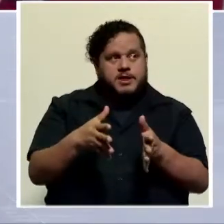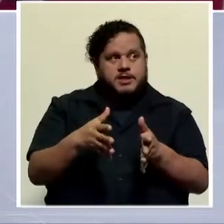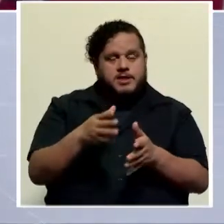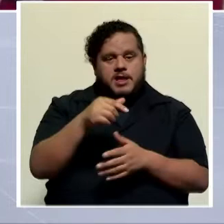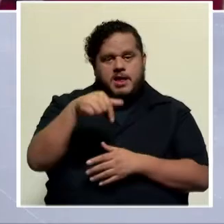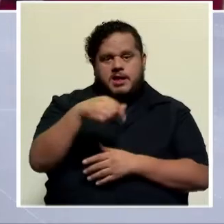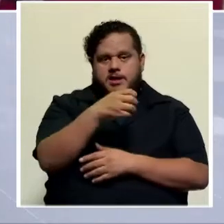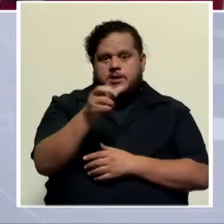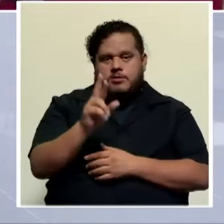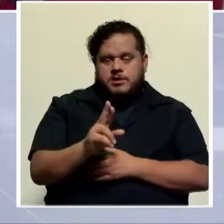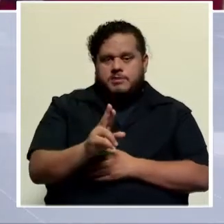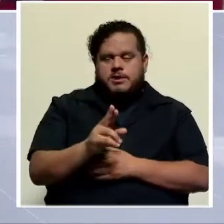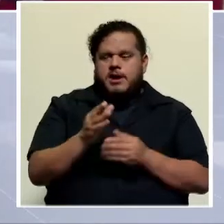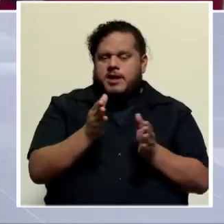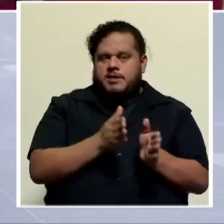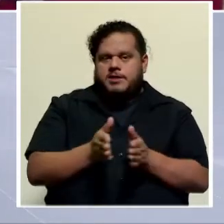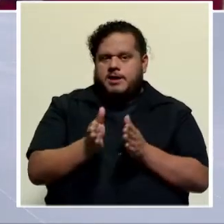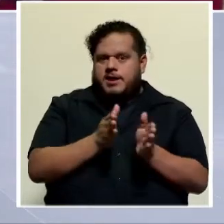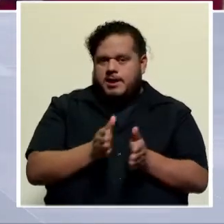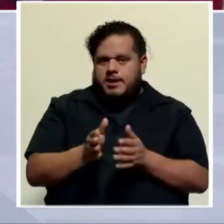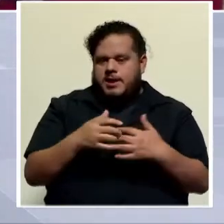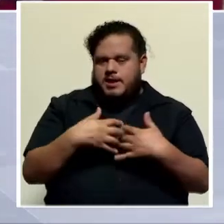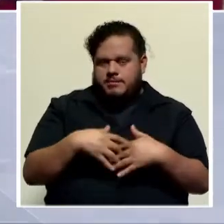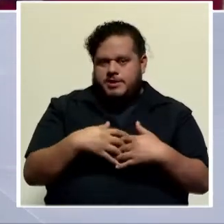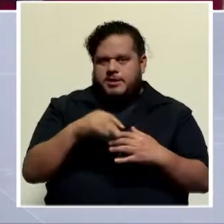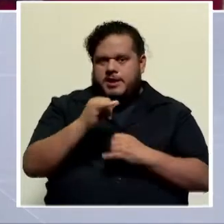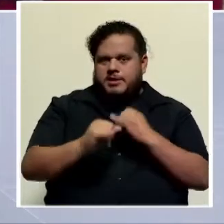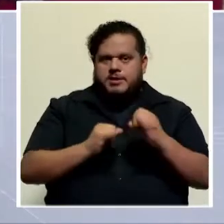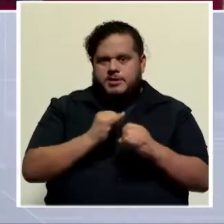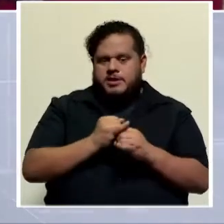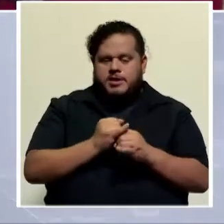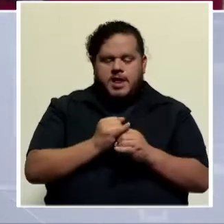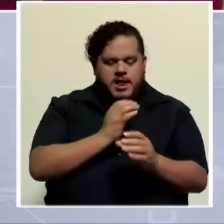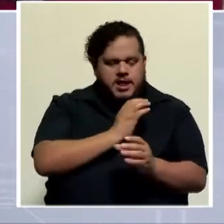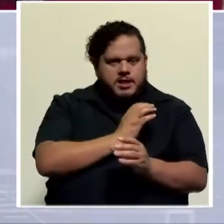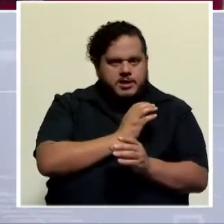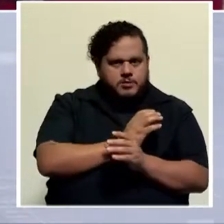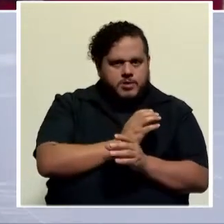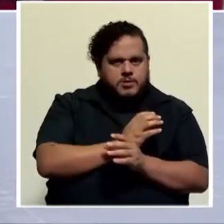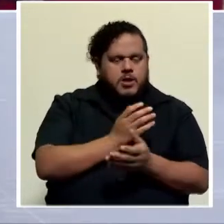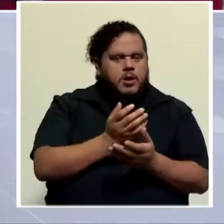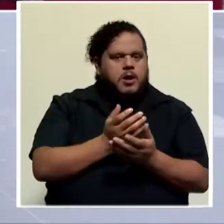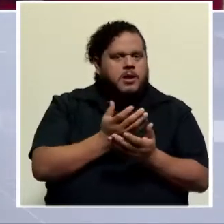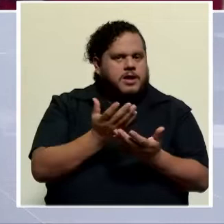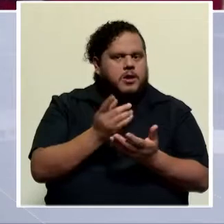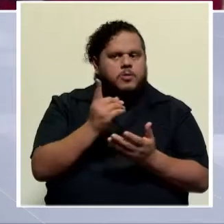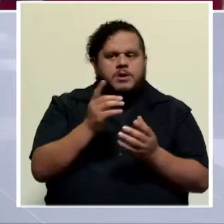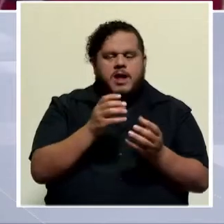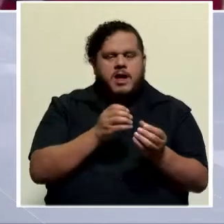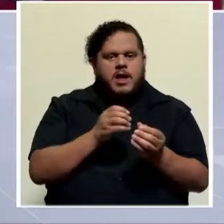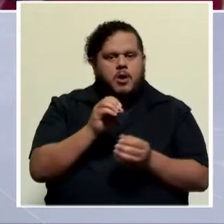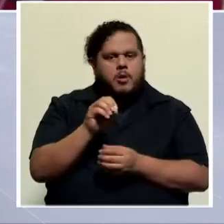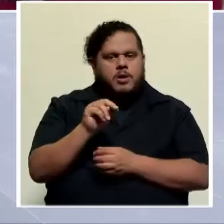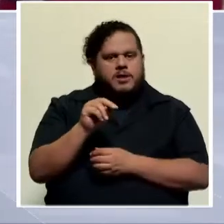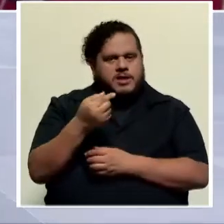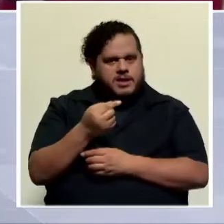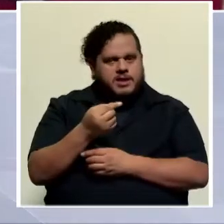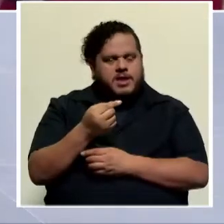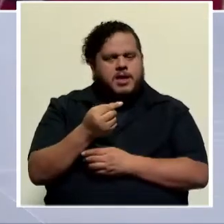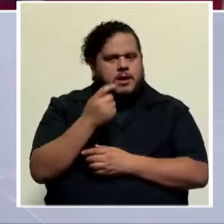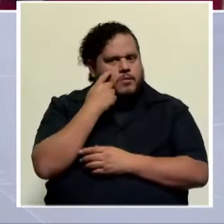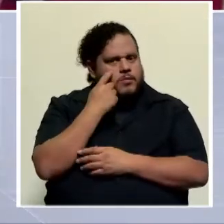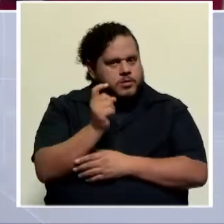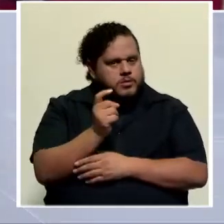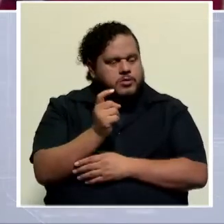Costa Rica de la Organización Internacional Conservación Internacional, una organización, una ONG muy